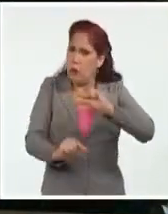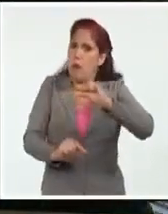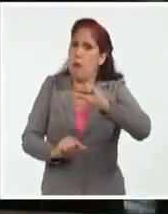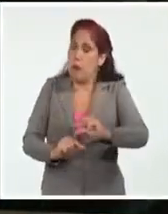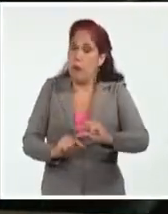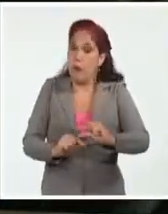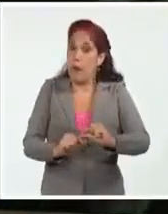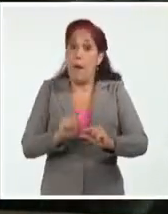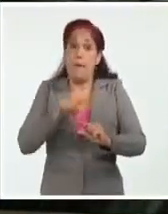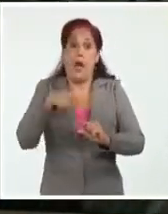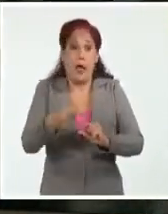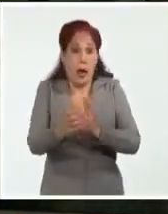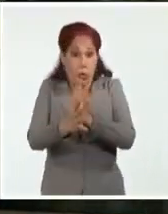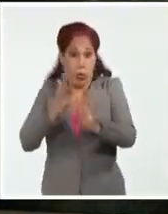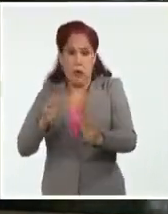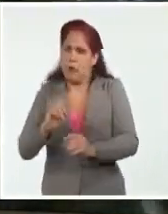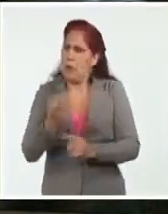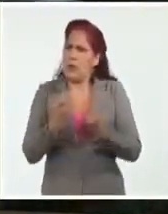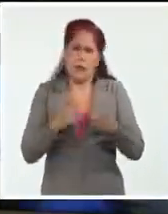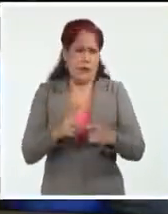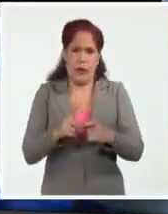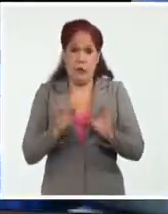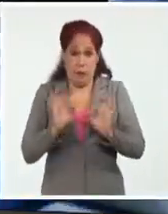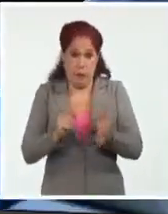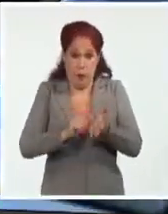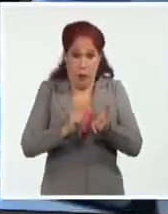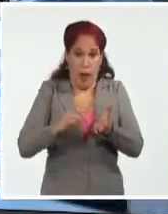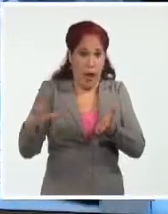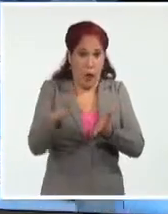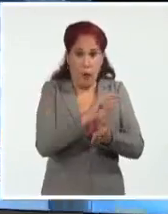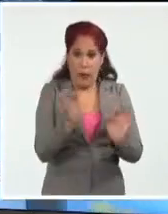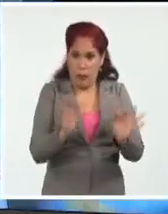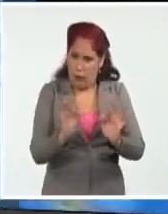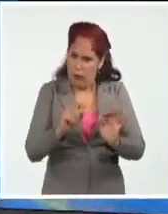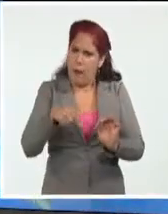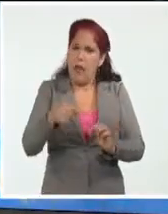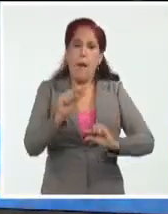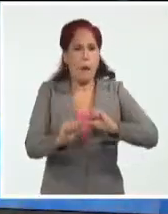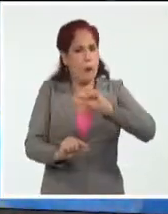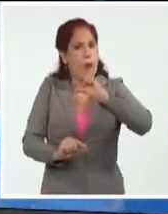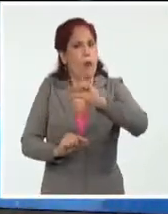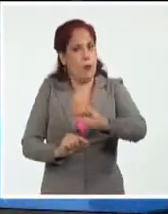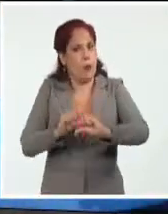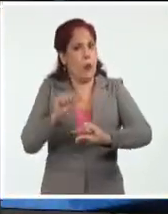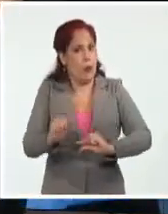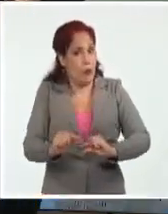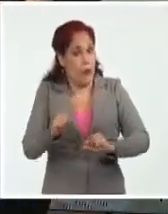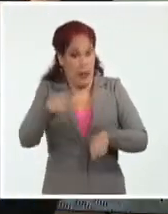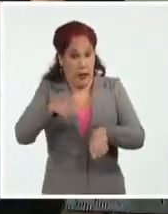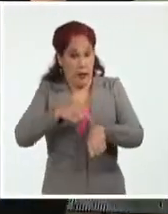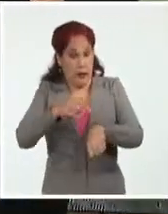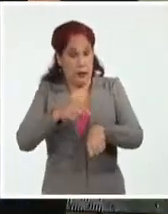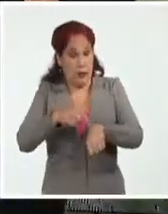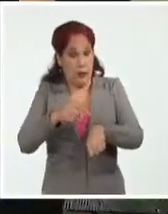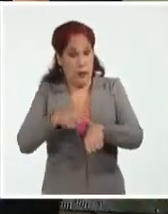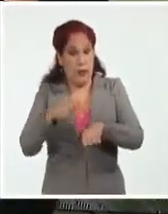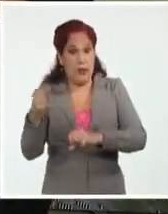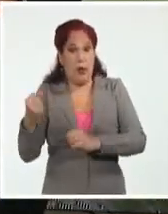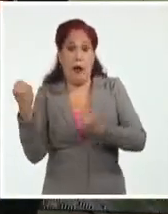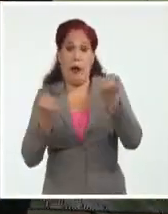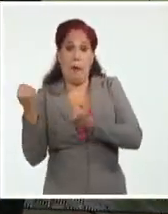No estarán todos los productos desde mañana en todas las bodegas cubanas, hay que decirlo. En estos momentos se